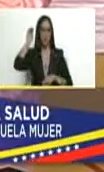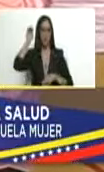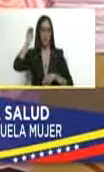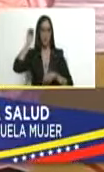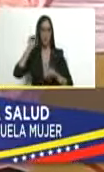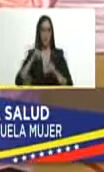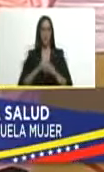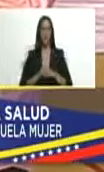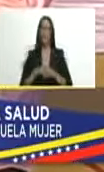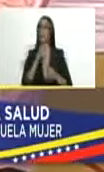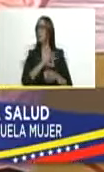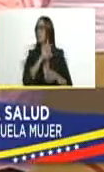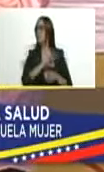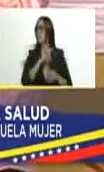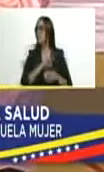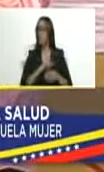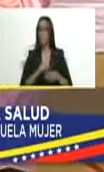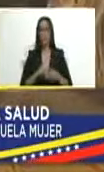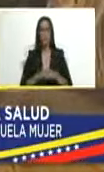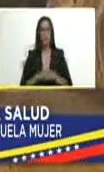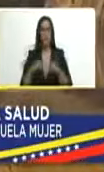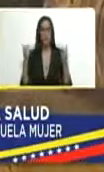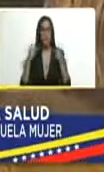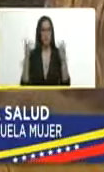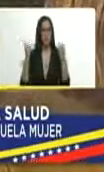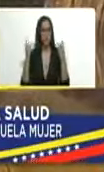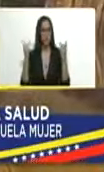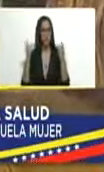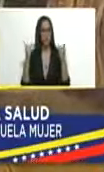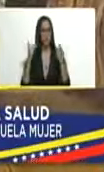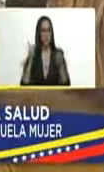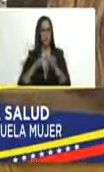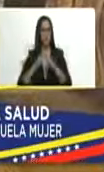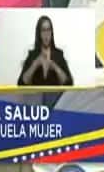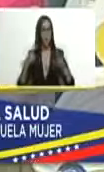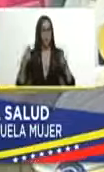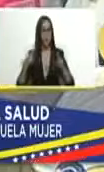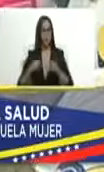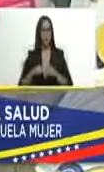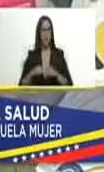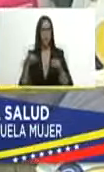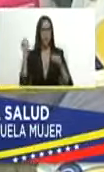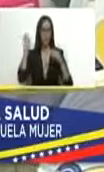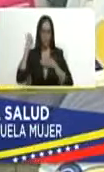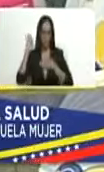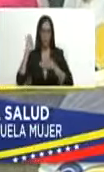sociedad socialista, próspera, en paz y de felicidad. ¿Lo juran ustedes?